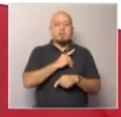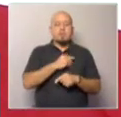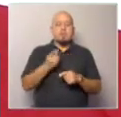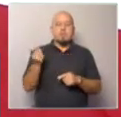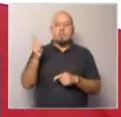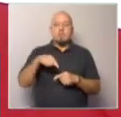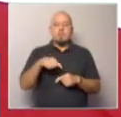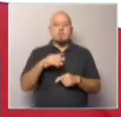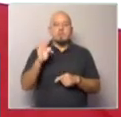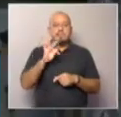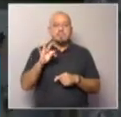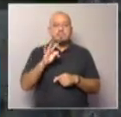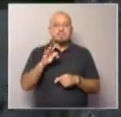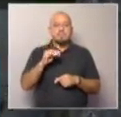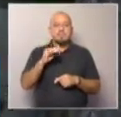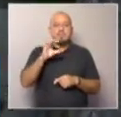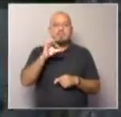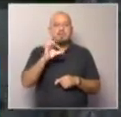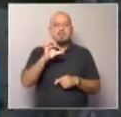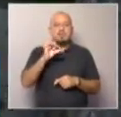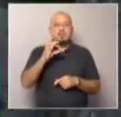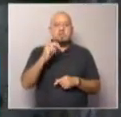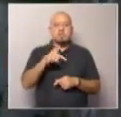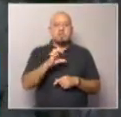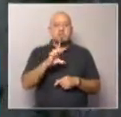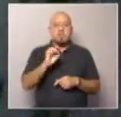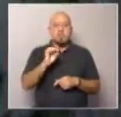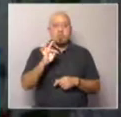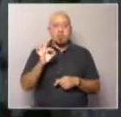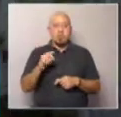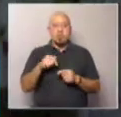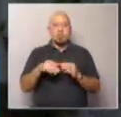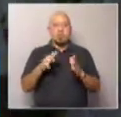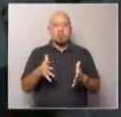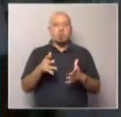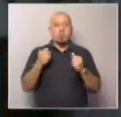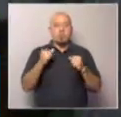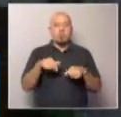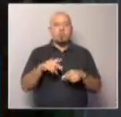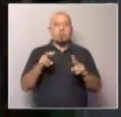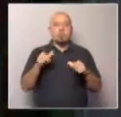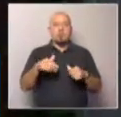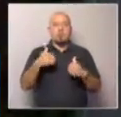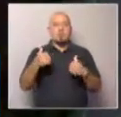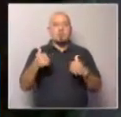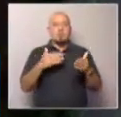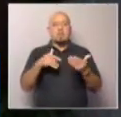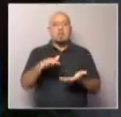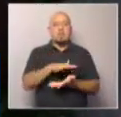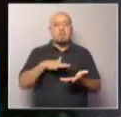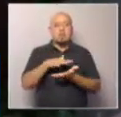vino Taller Esqueloto, porque parte de las cosas que hace facultad es tratar de articular las prácticas curriculares con las demandas del barrio. Entonces, sabíamos que los vecinos